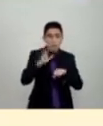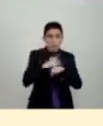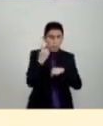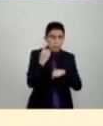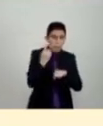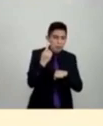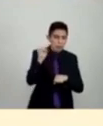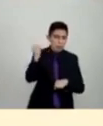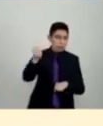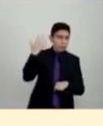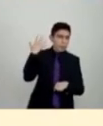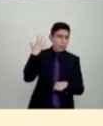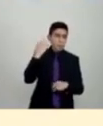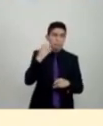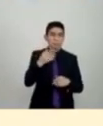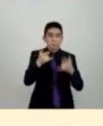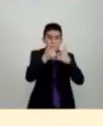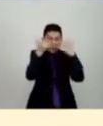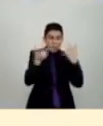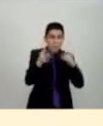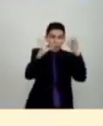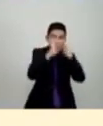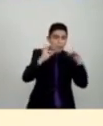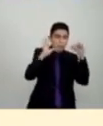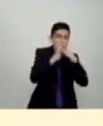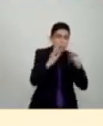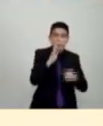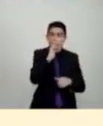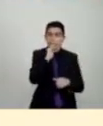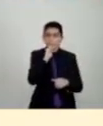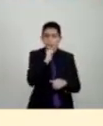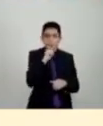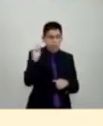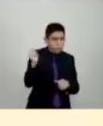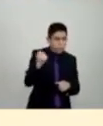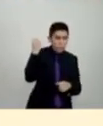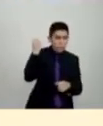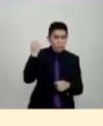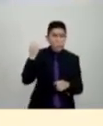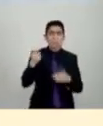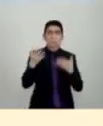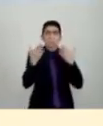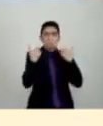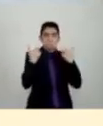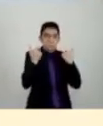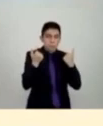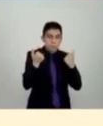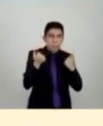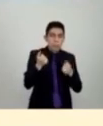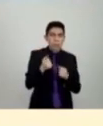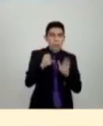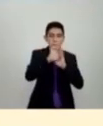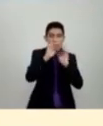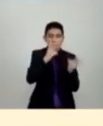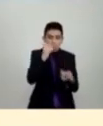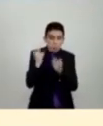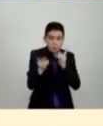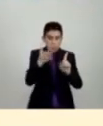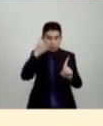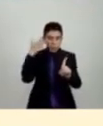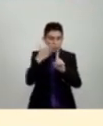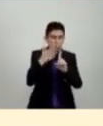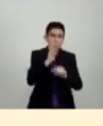Ellos no llevan como a una teoría de yo escribir. Hay casos excepcionales, y si tú les haces preguntas concretas, te las